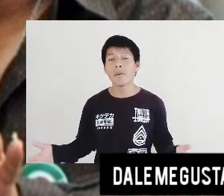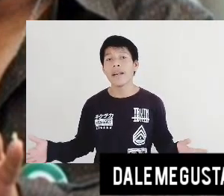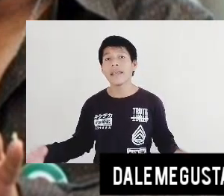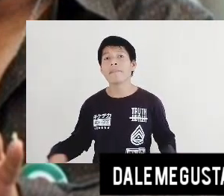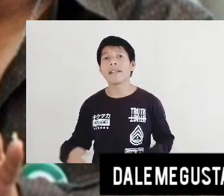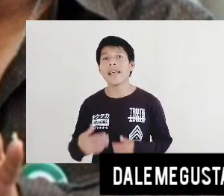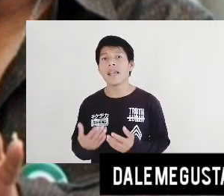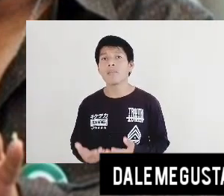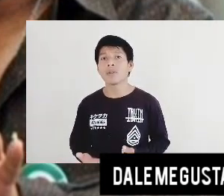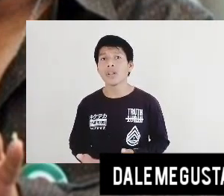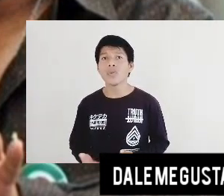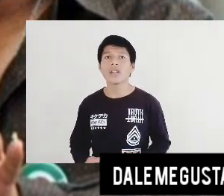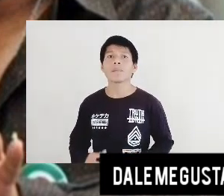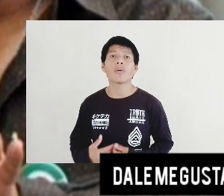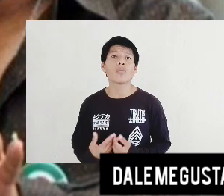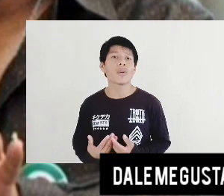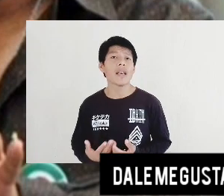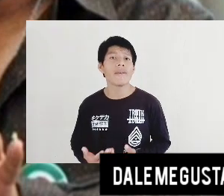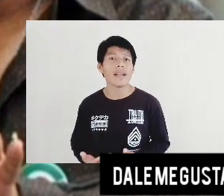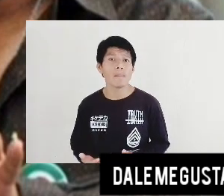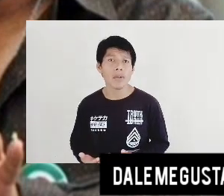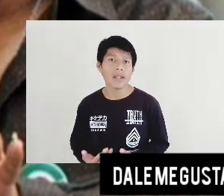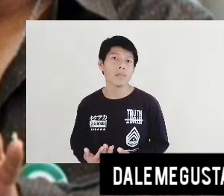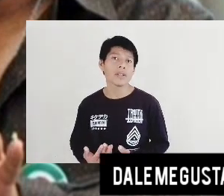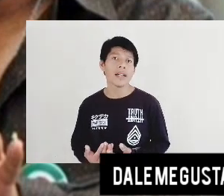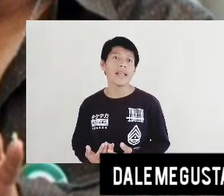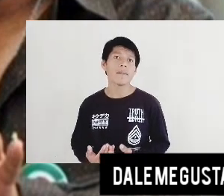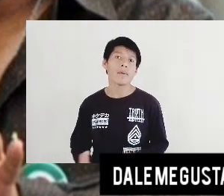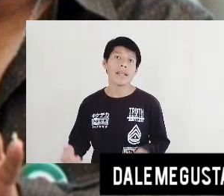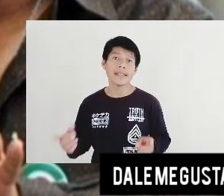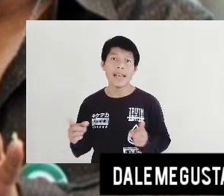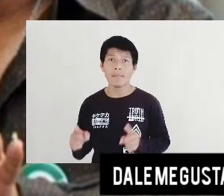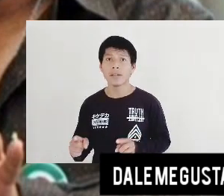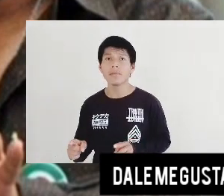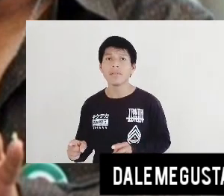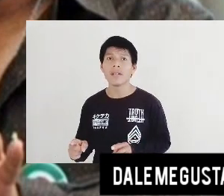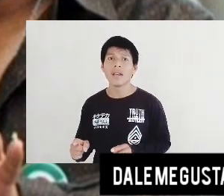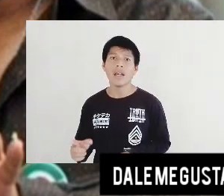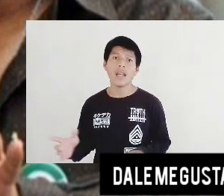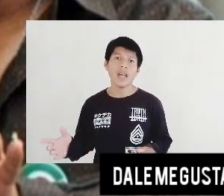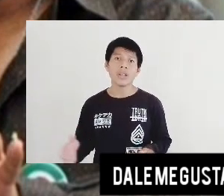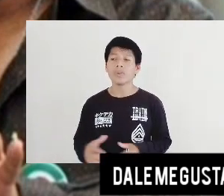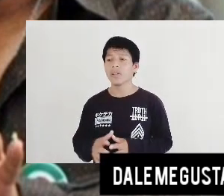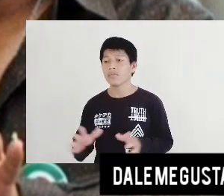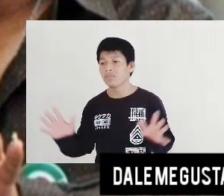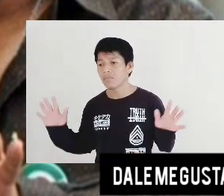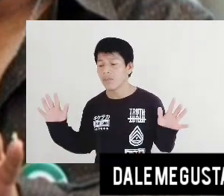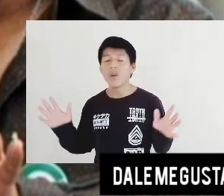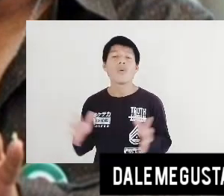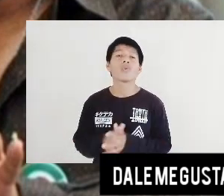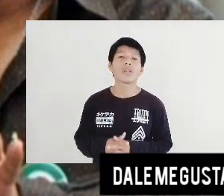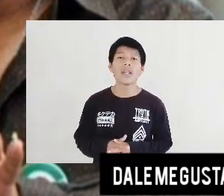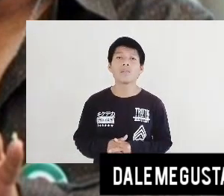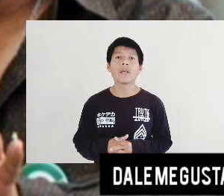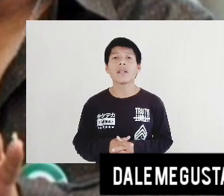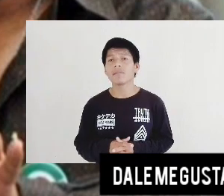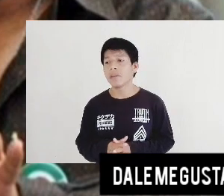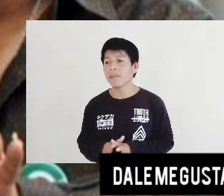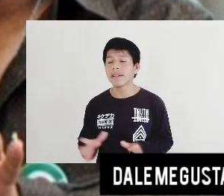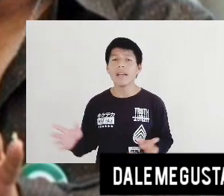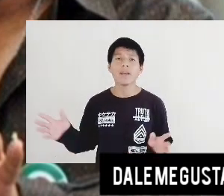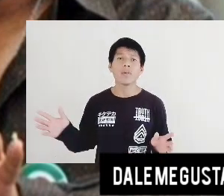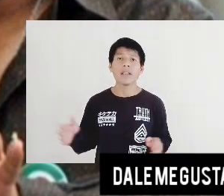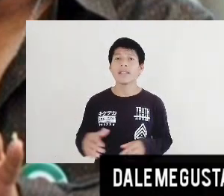nada. Podrán inventarle muchas cosas, pero nunca le van a poder demostrar nada, porque hasta él mismo, él ha dicho que ustedes